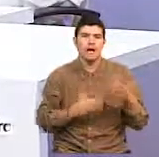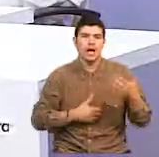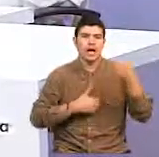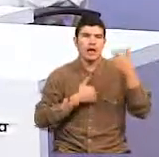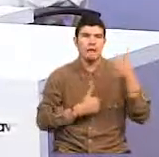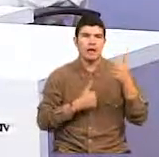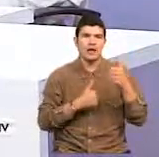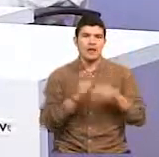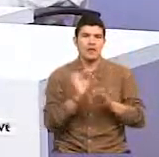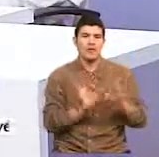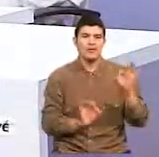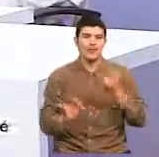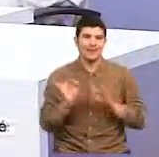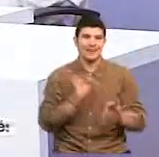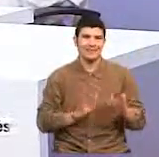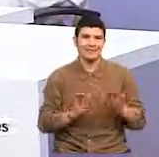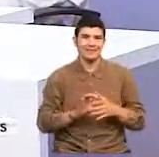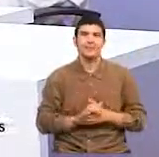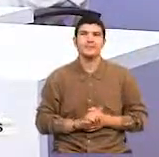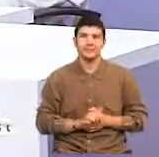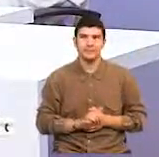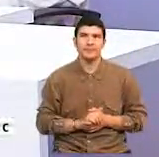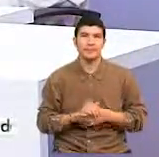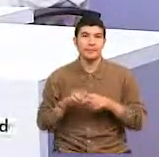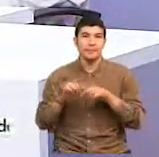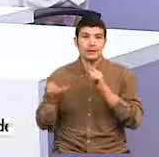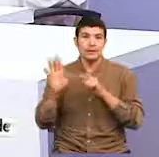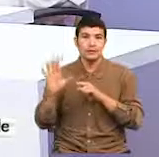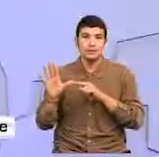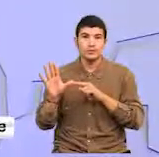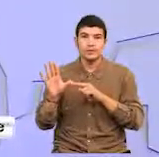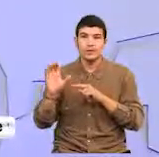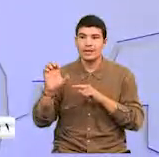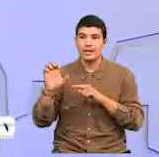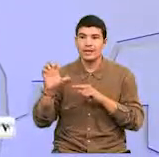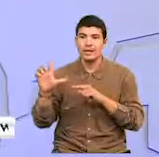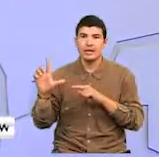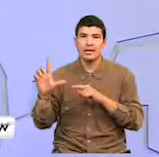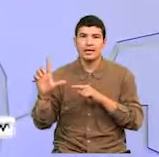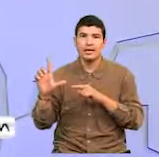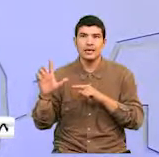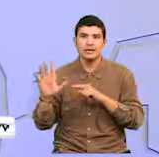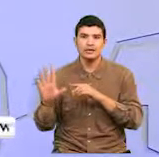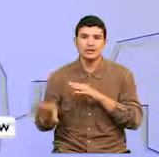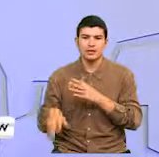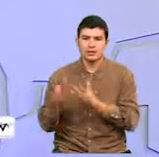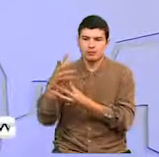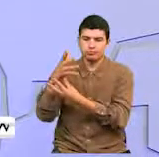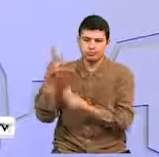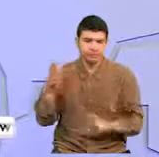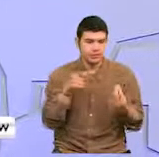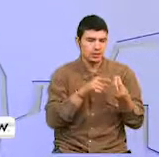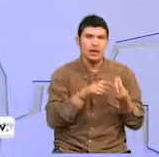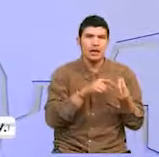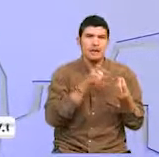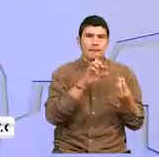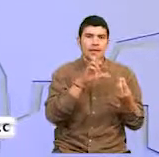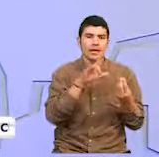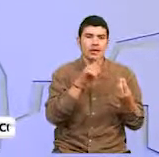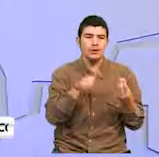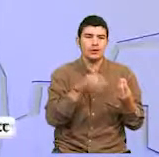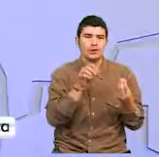Armado Organizado. Pero los pelusos nacen del EPL, pero el EPL era del que llamábamos